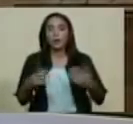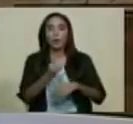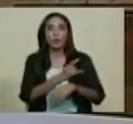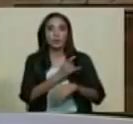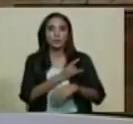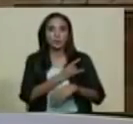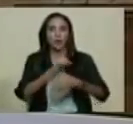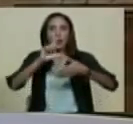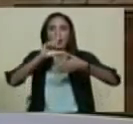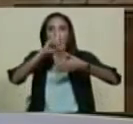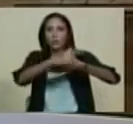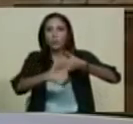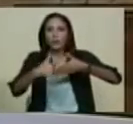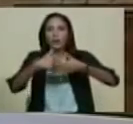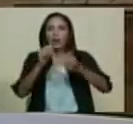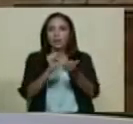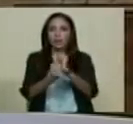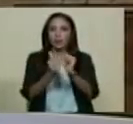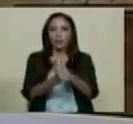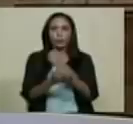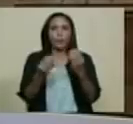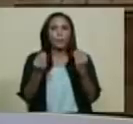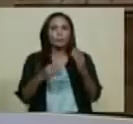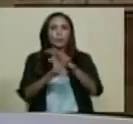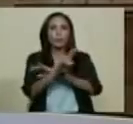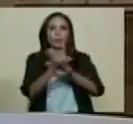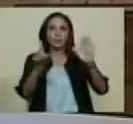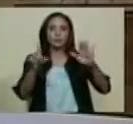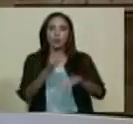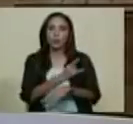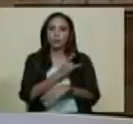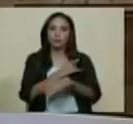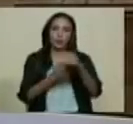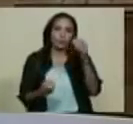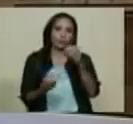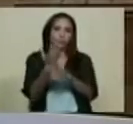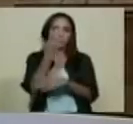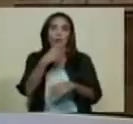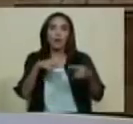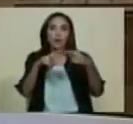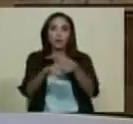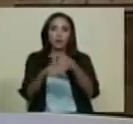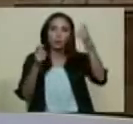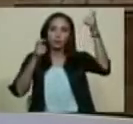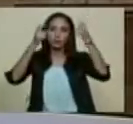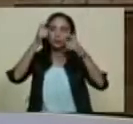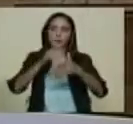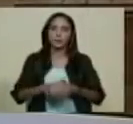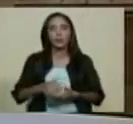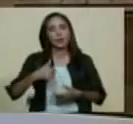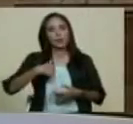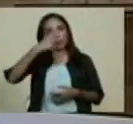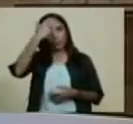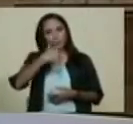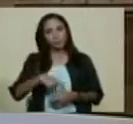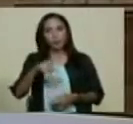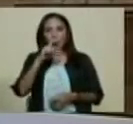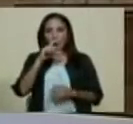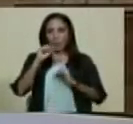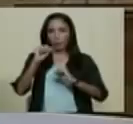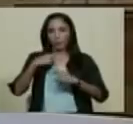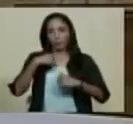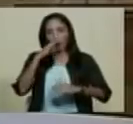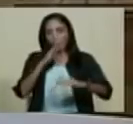Deporte. Comandante Chávez fundó 26 universidades. Y este hombre que está aquí, humildemente, este